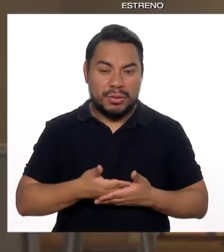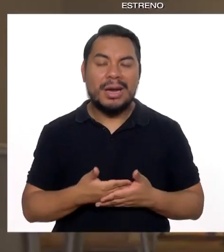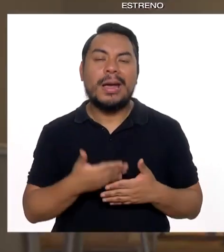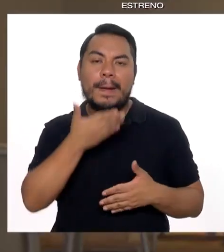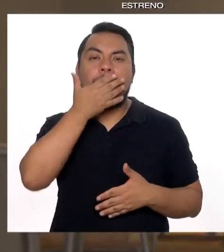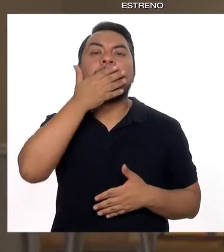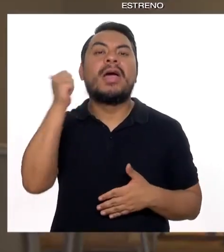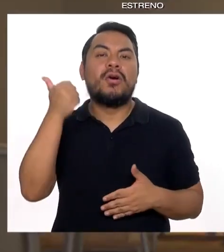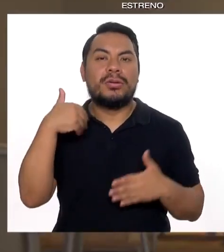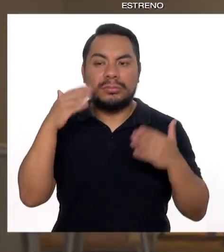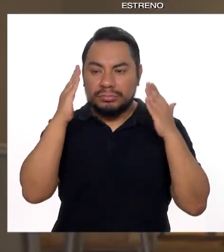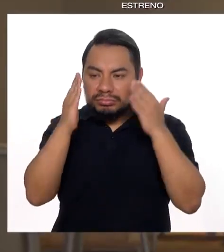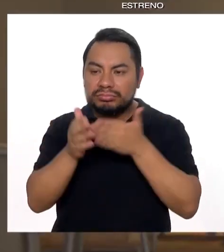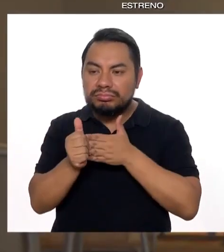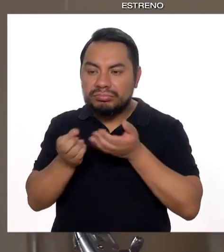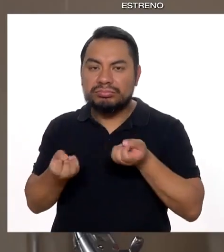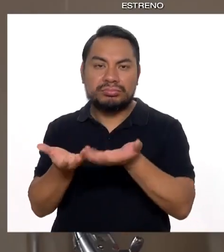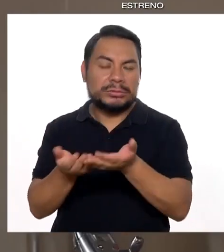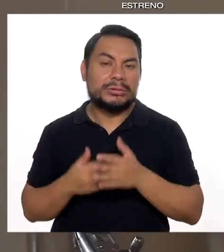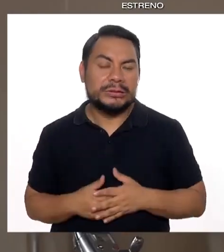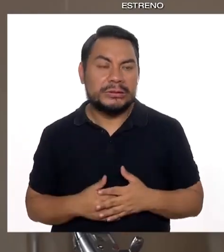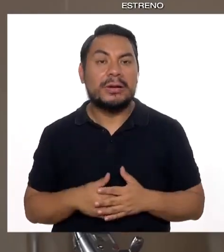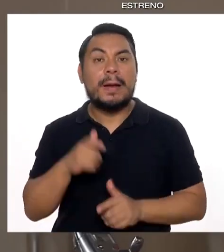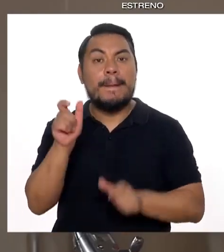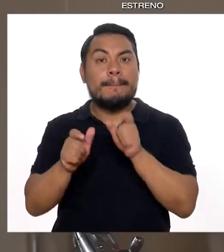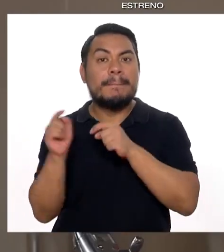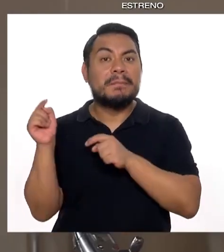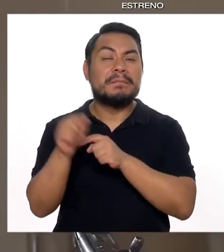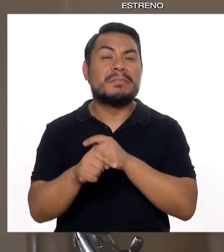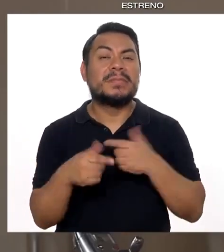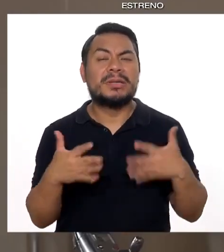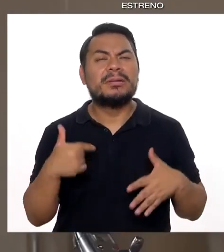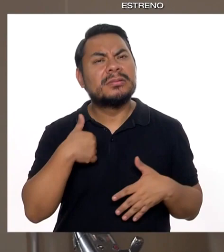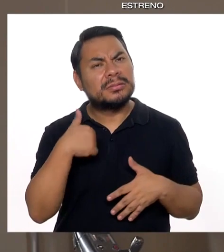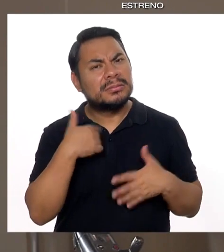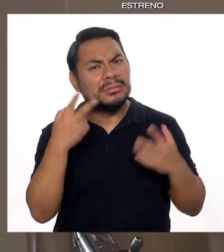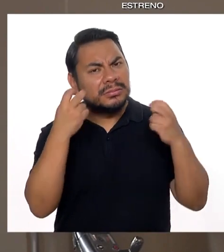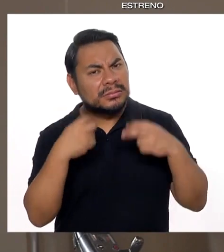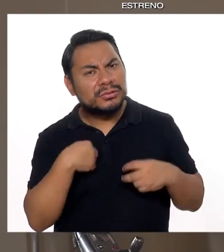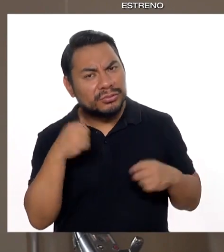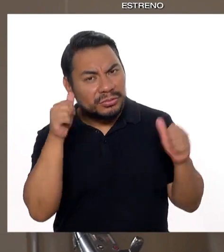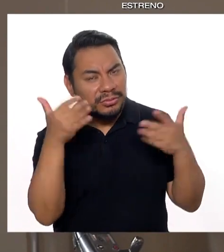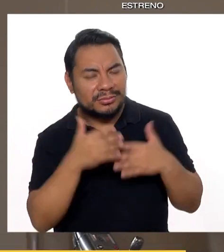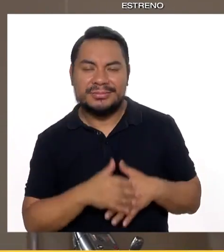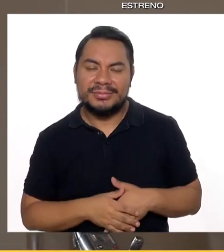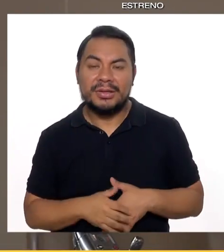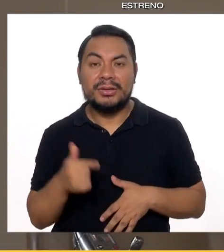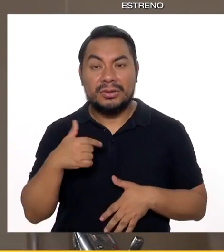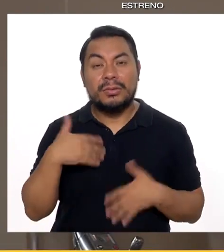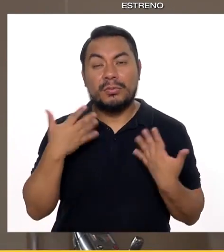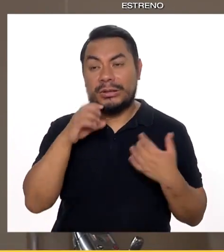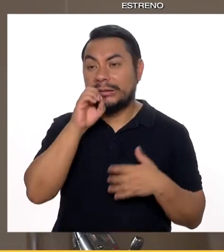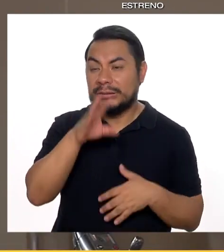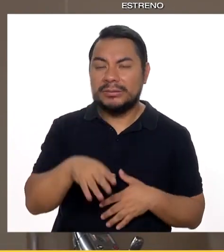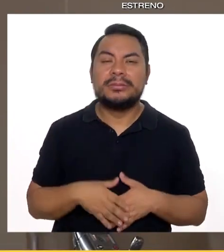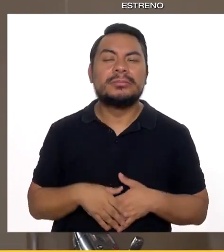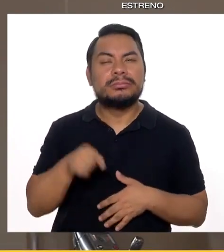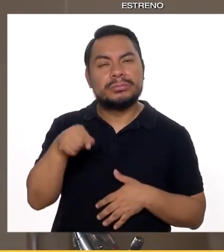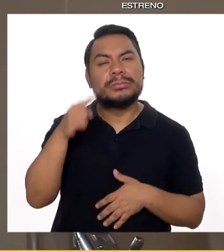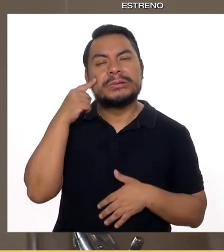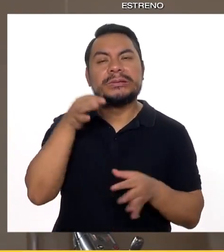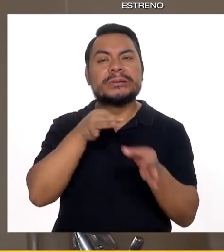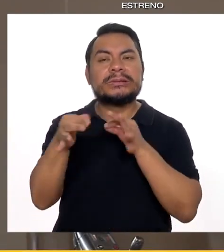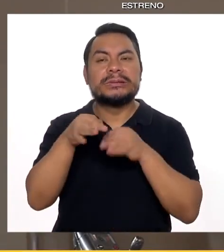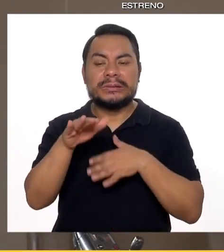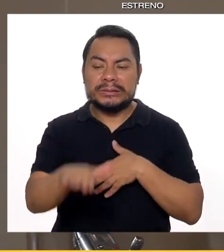la intervención. Claro. Muchas personas vienen a la consulta porque quieren saber el diagnóstico y yo más allá del diagnóstico puedo decir,